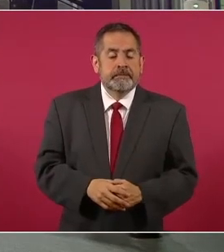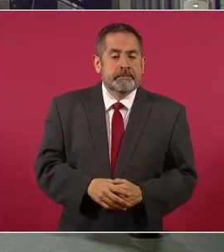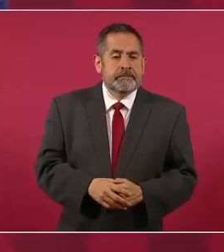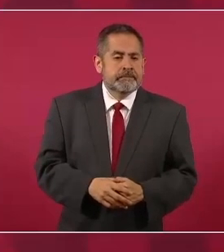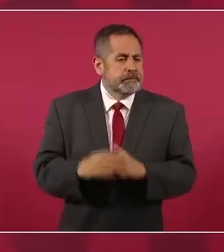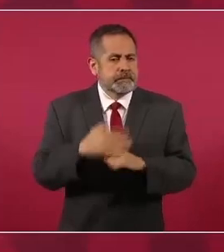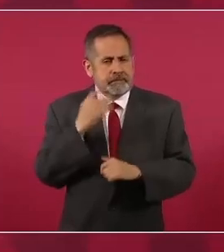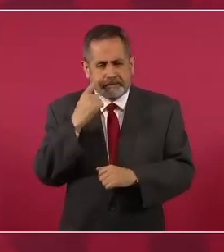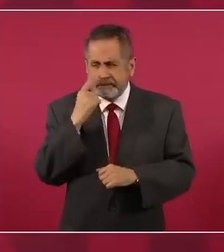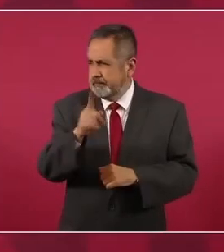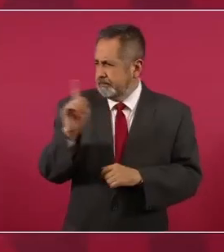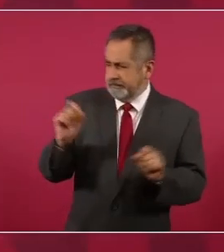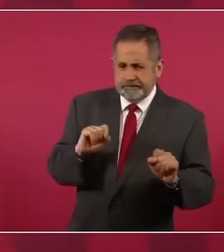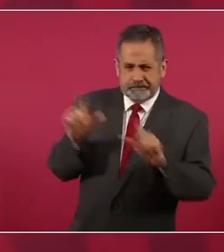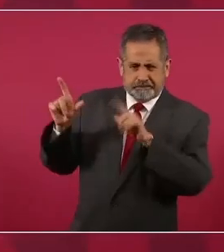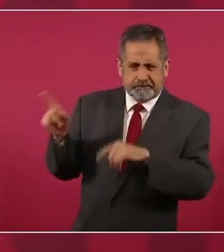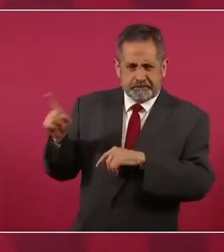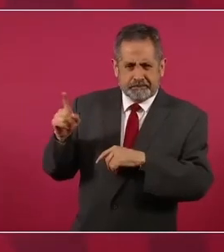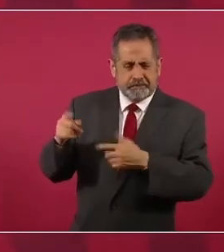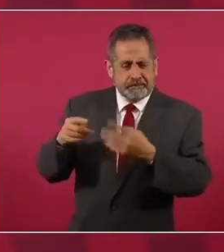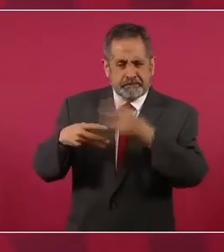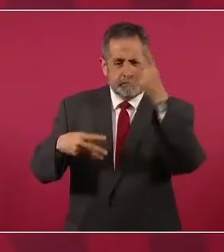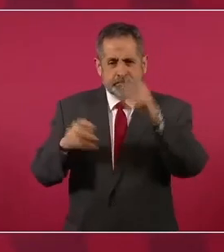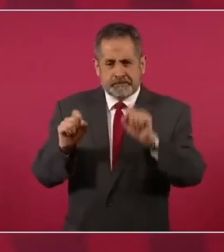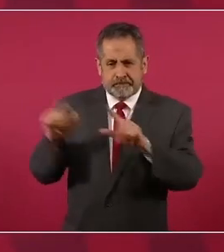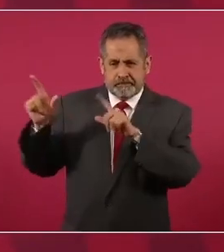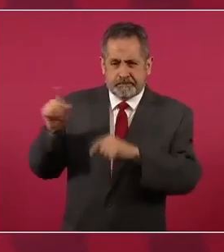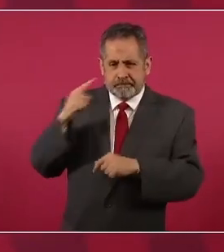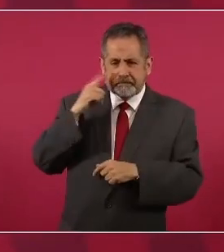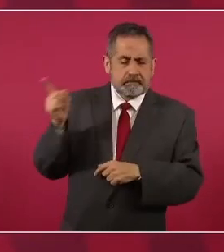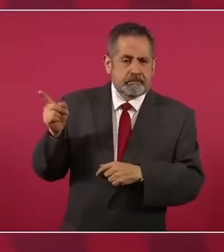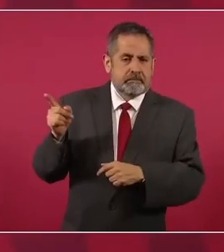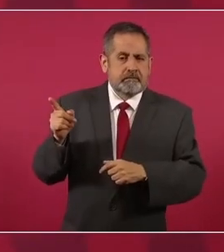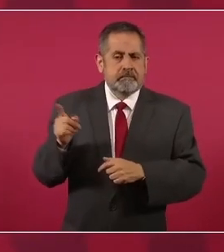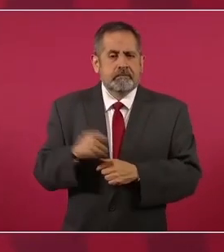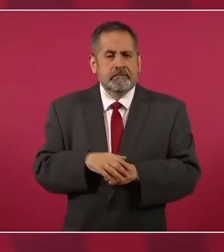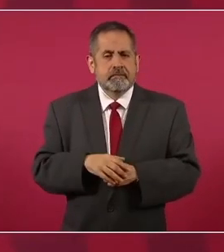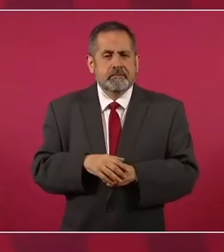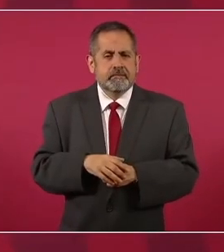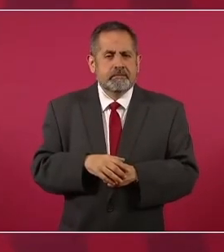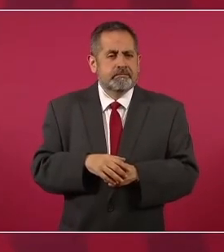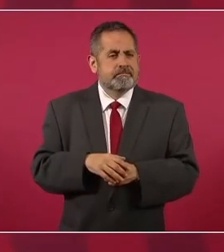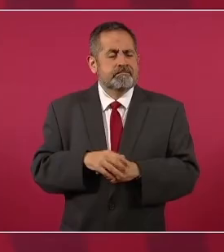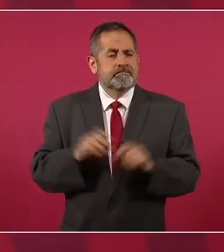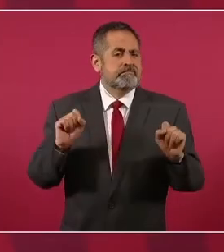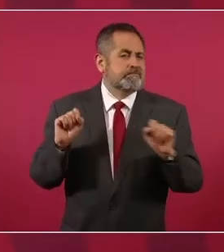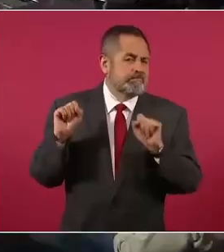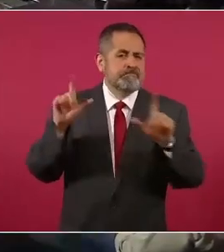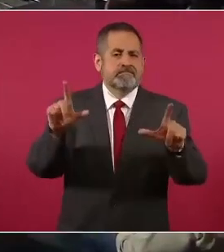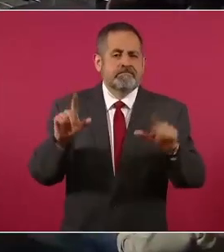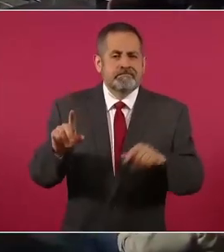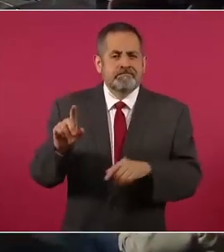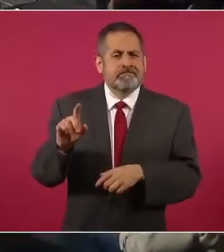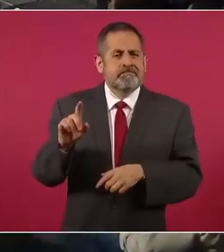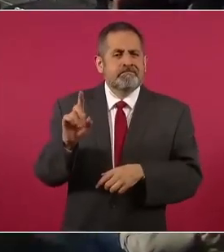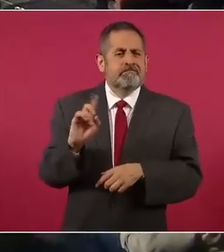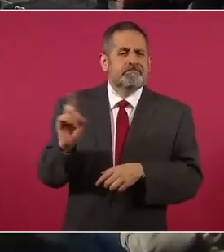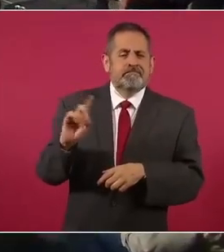¿Por qué no pones la cartelera de los demócratas?